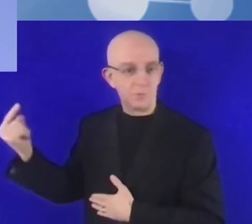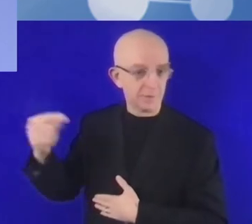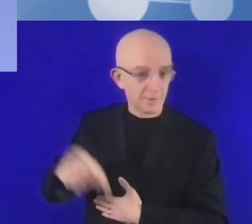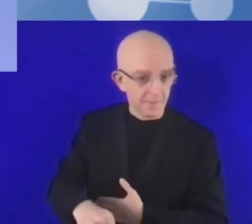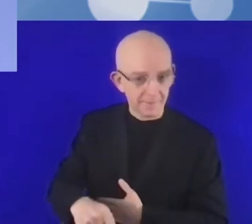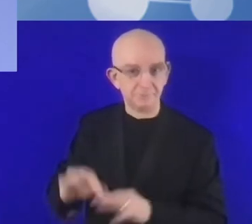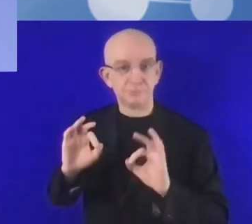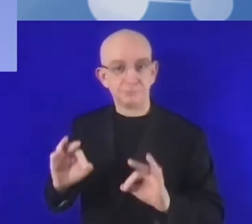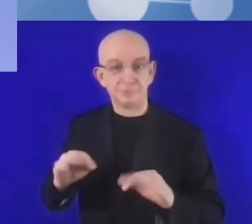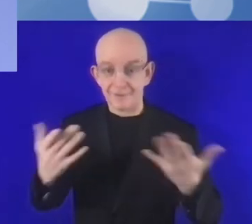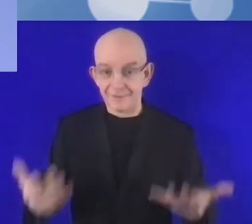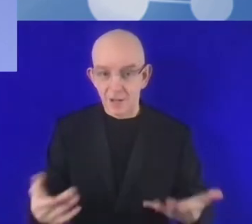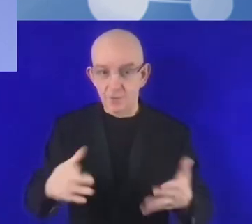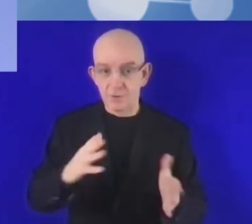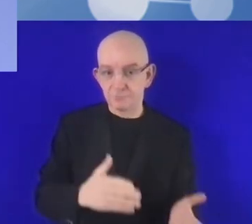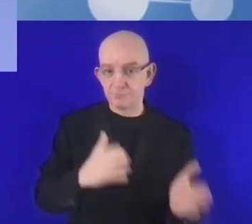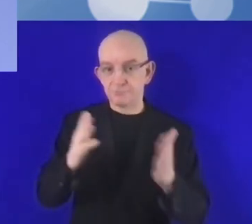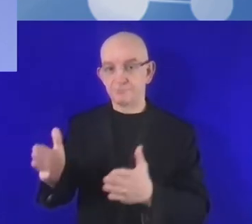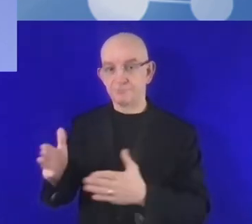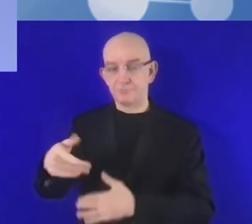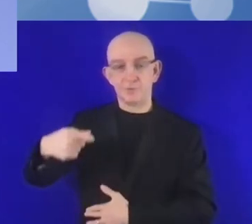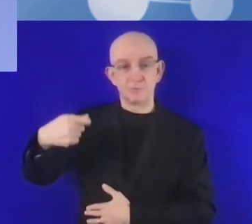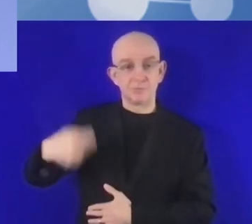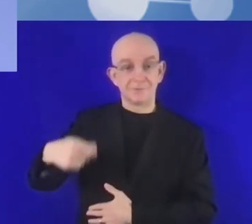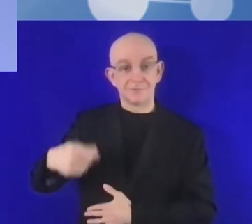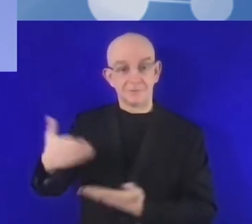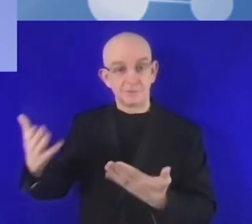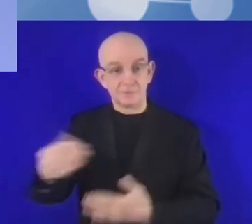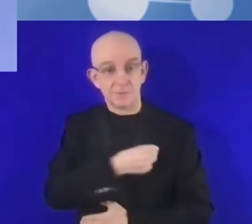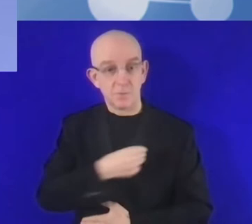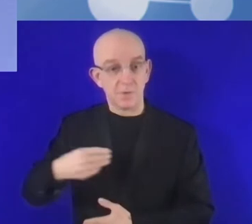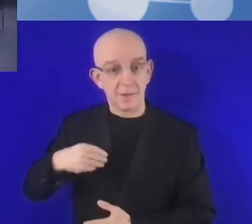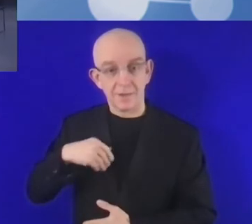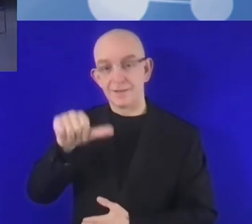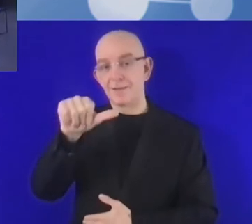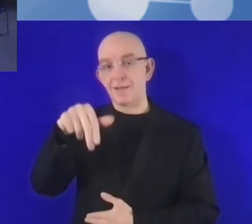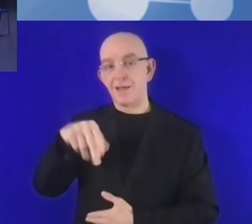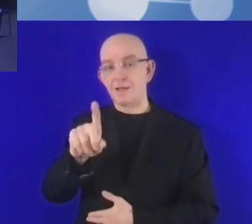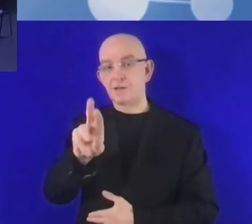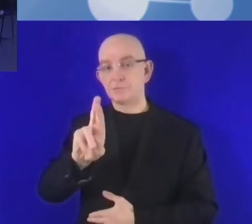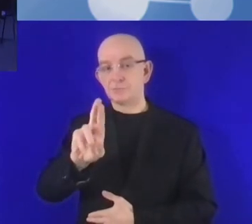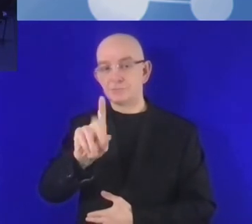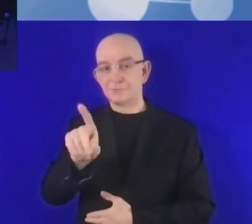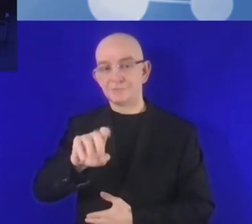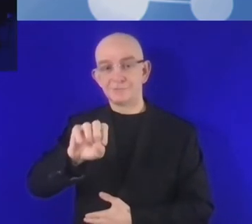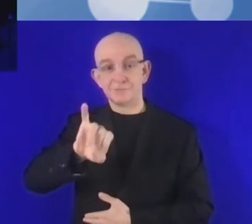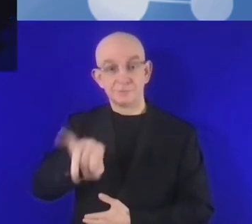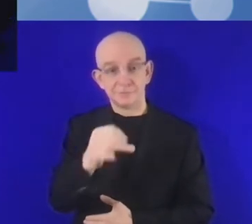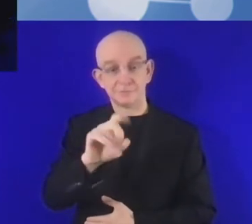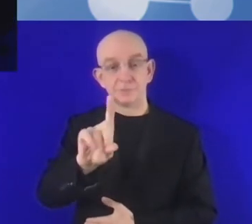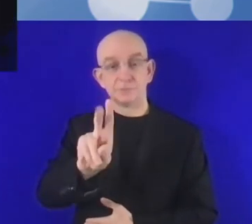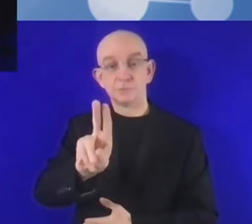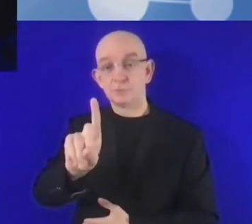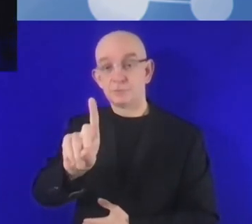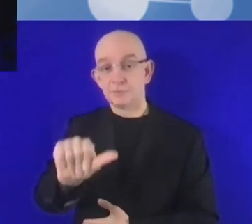Ahora me gustaría ceder la palabra al presidente de la República de Polonia, el presidente